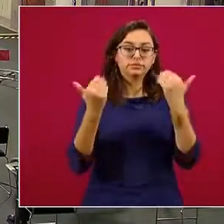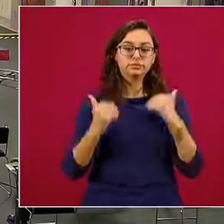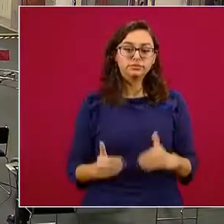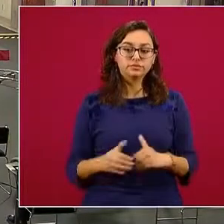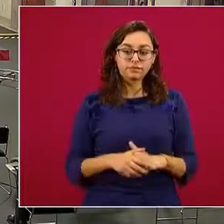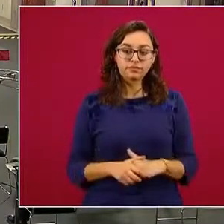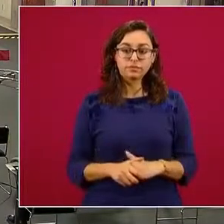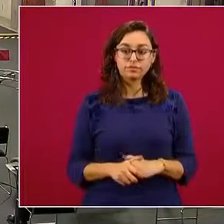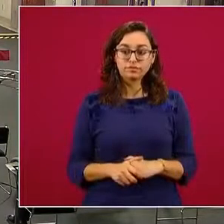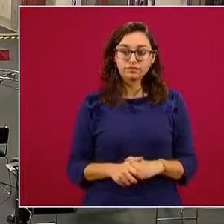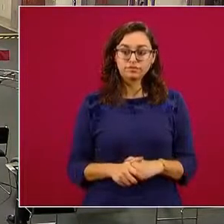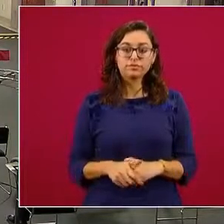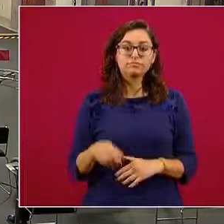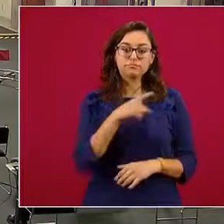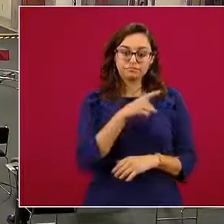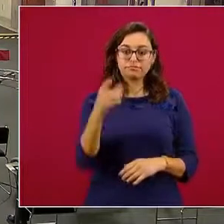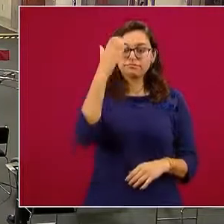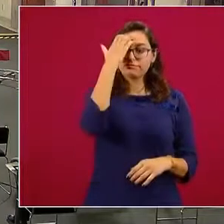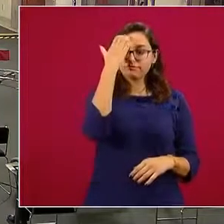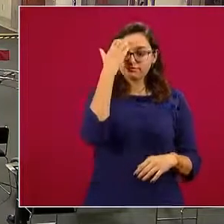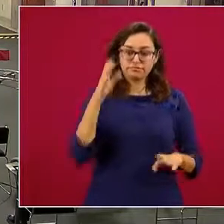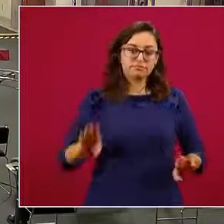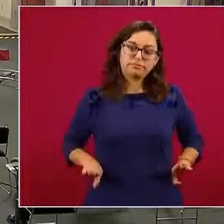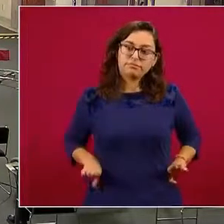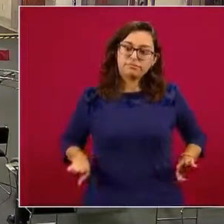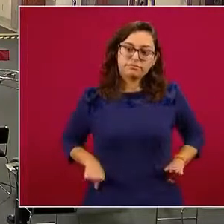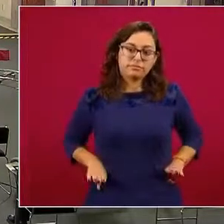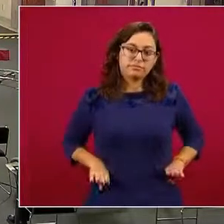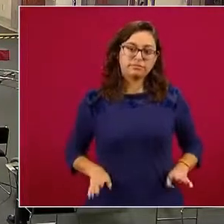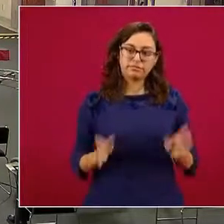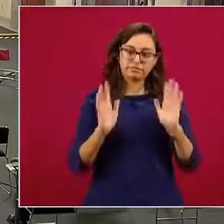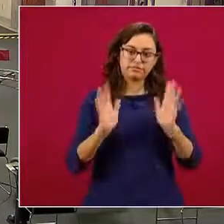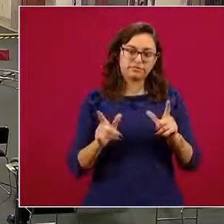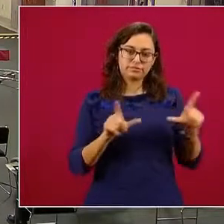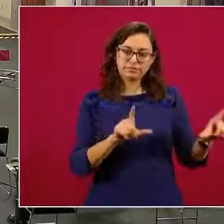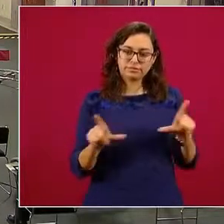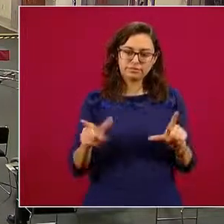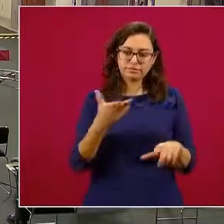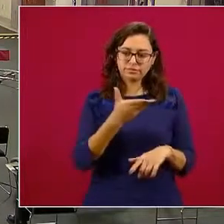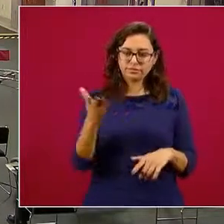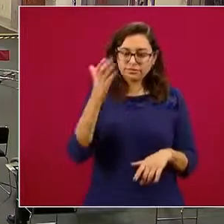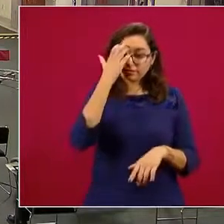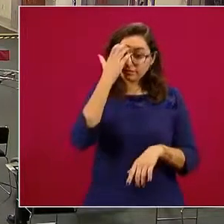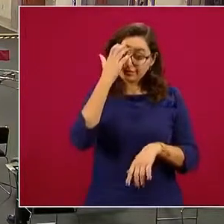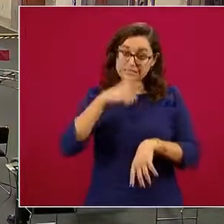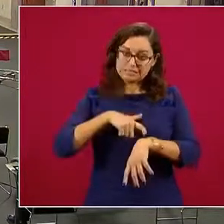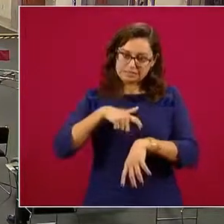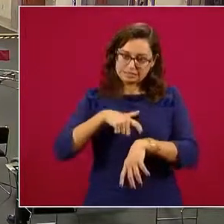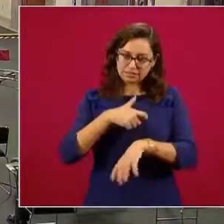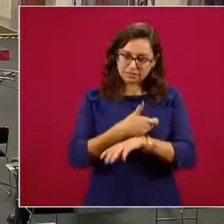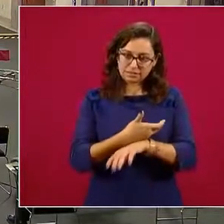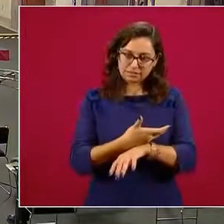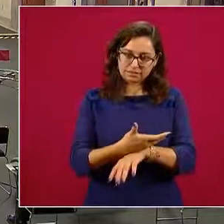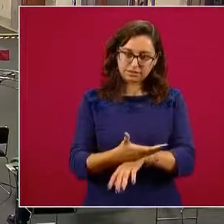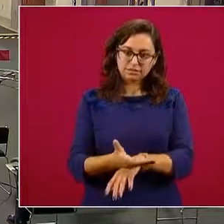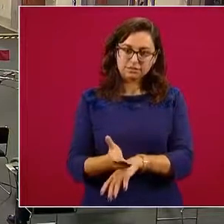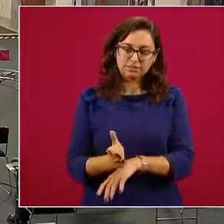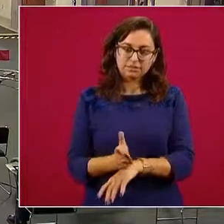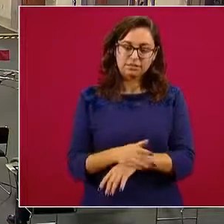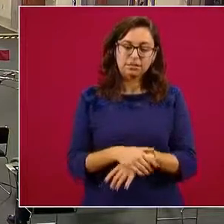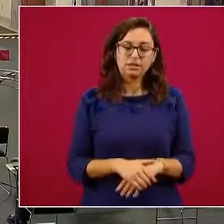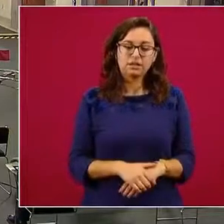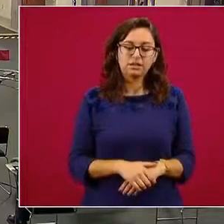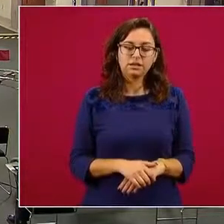Las características, bueno, ya las conocen, ¿verdad? Por eso la pasé rápido, porque además se nos va el tiempo. Es un formato